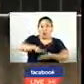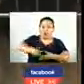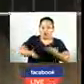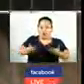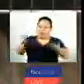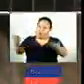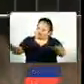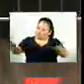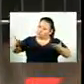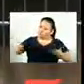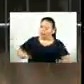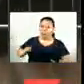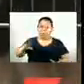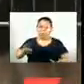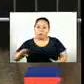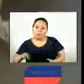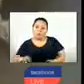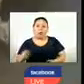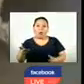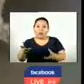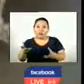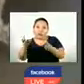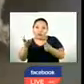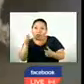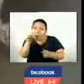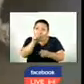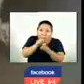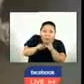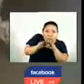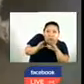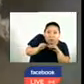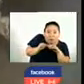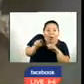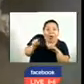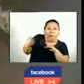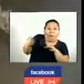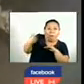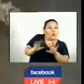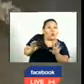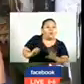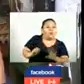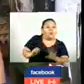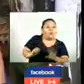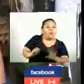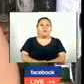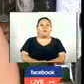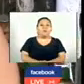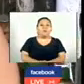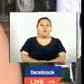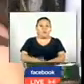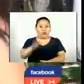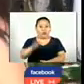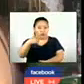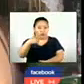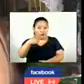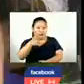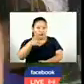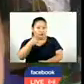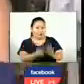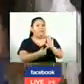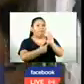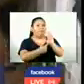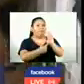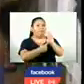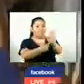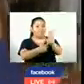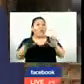cada uno de los perritos de la calle que busca esconderse de los malos tratos de las personas le voy a mostrar como